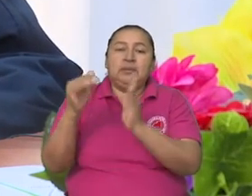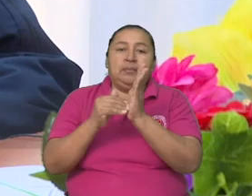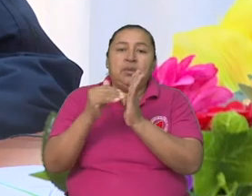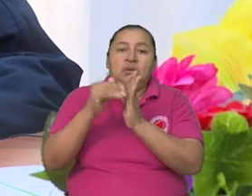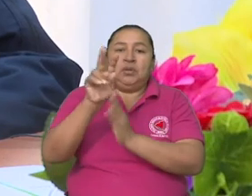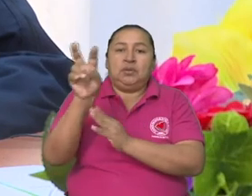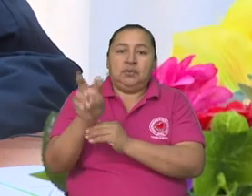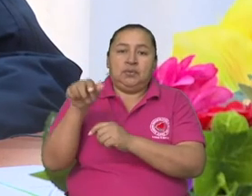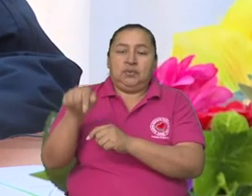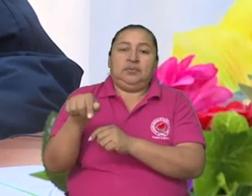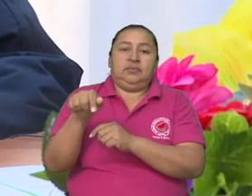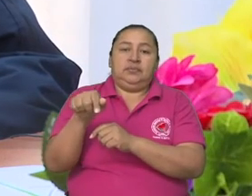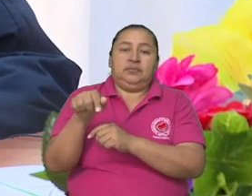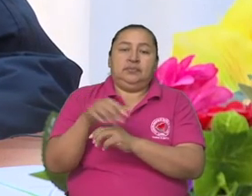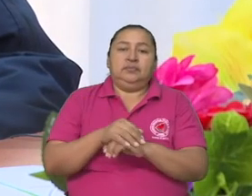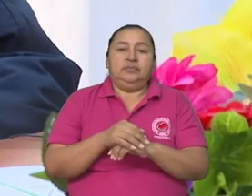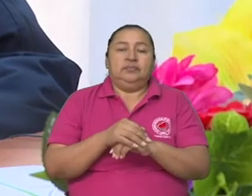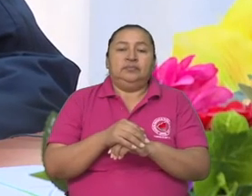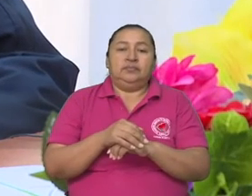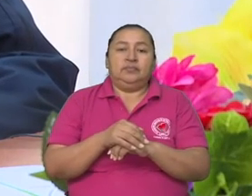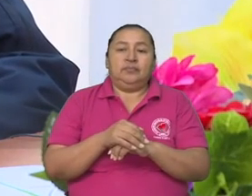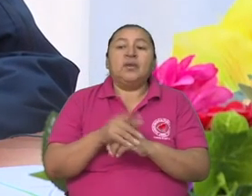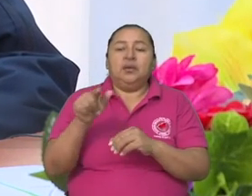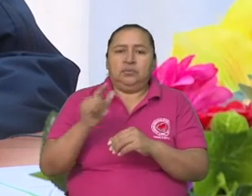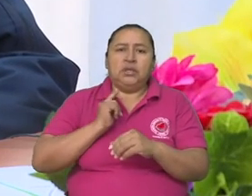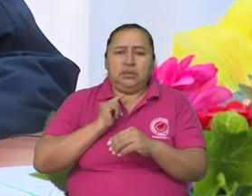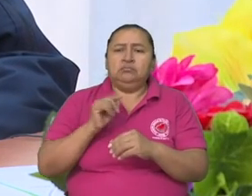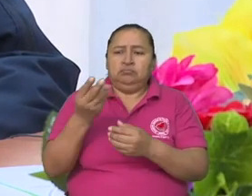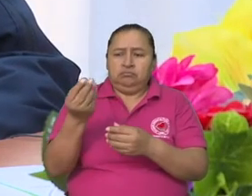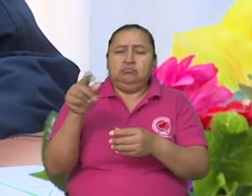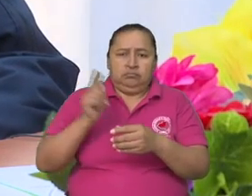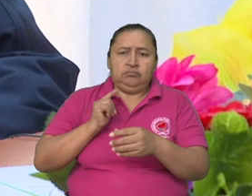córdobas de saldo disponible.